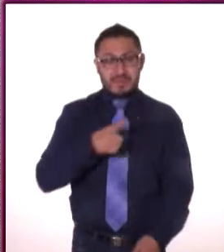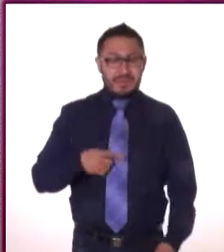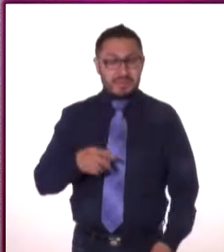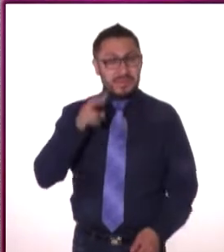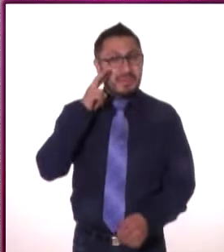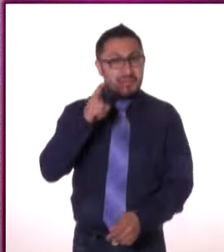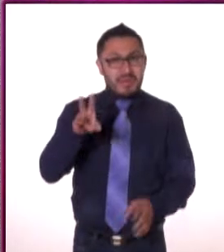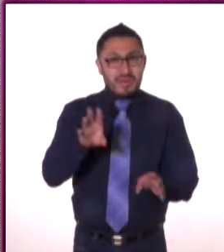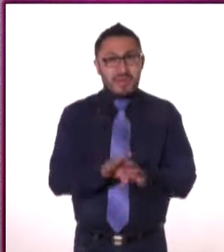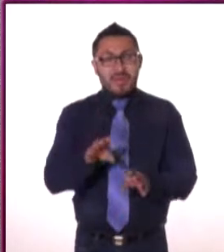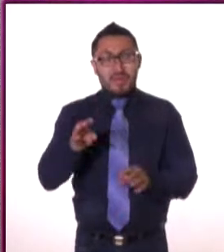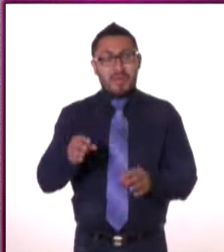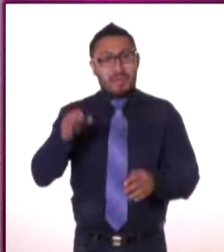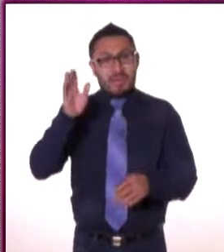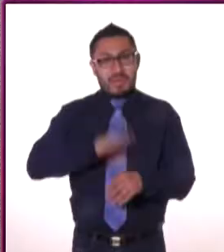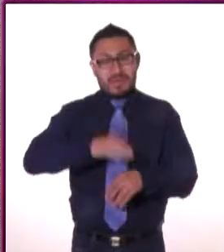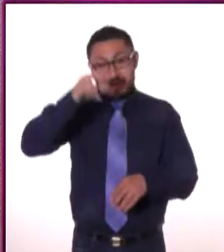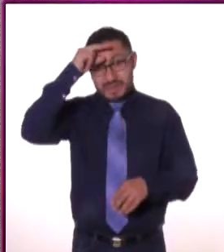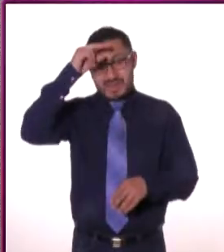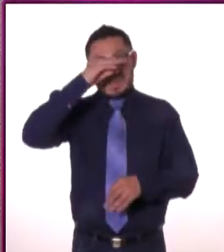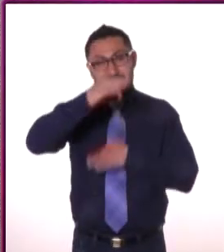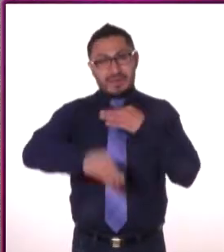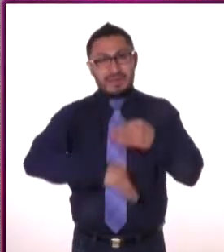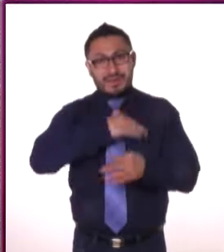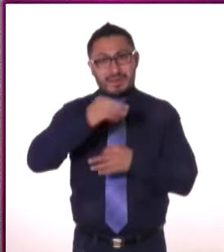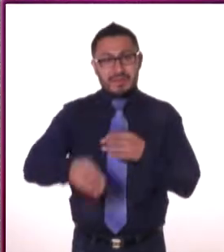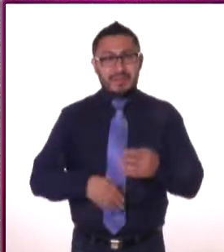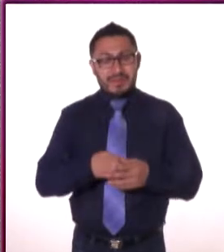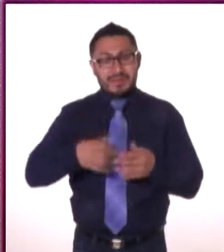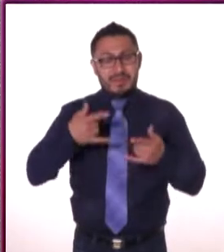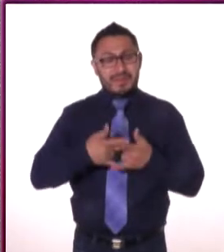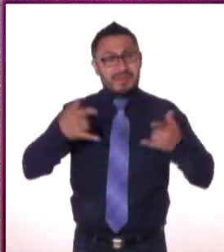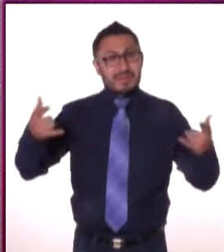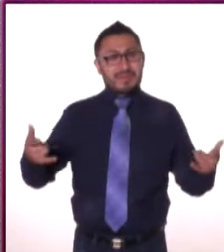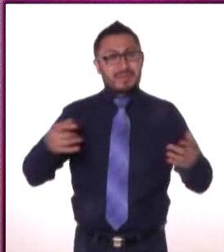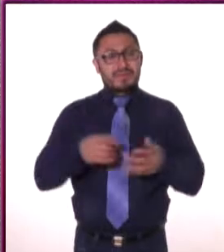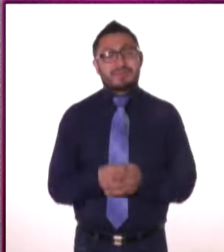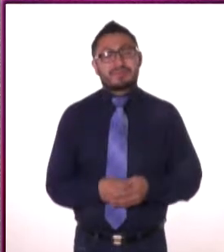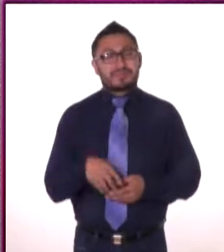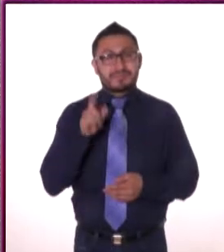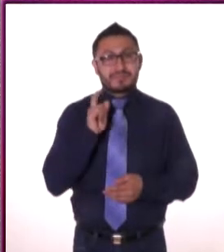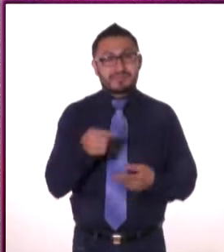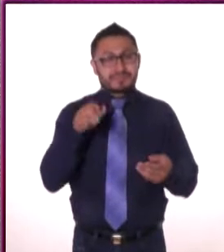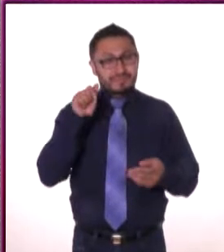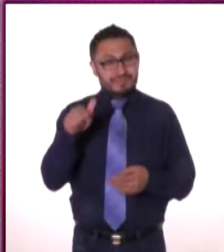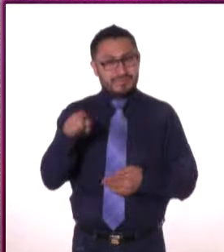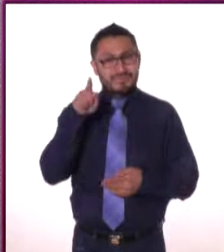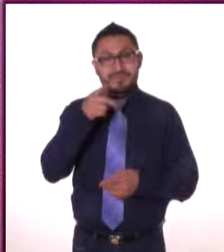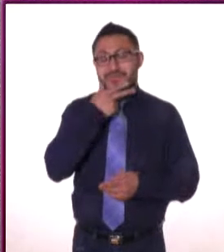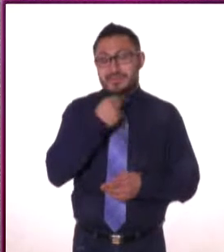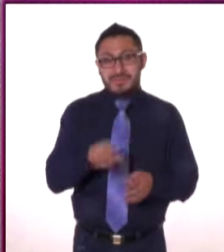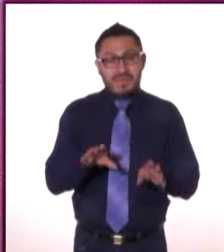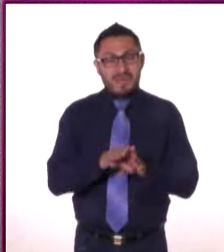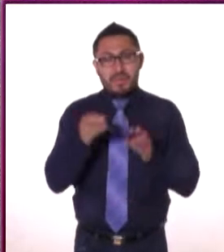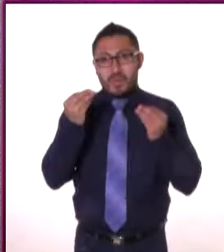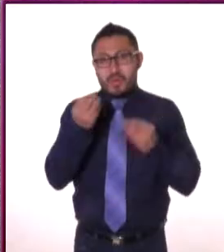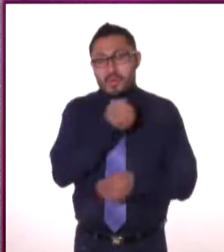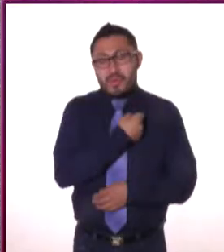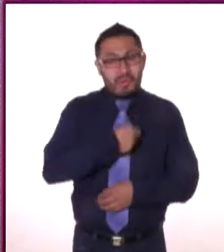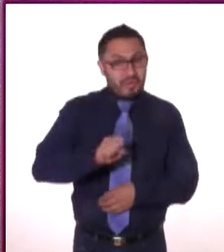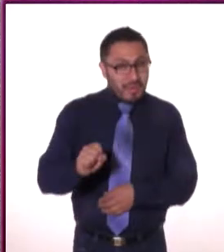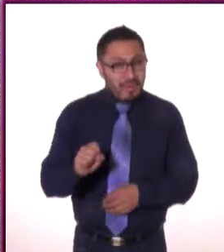que considerarlo como entre los grandes genios de toda la humanidad, de toda la historia. En particular, Arquímedes